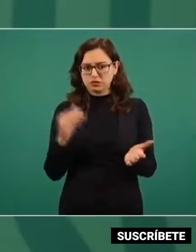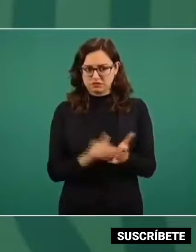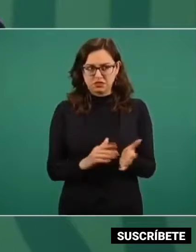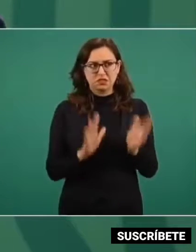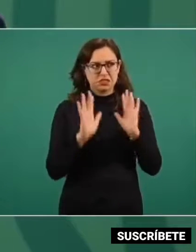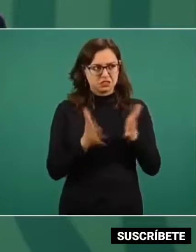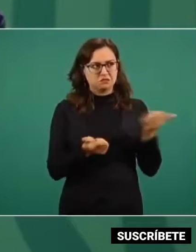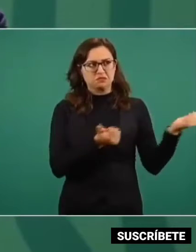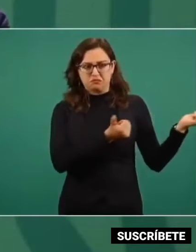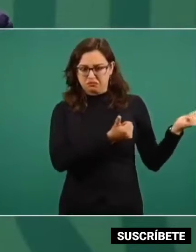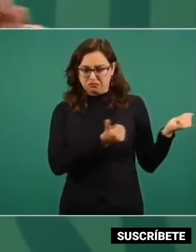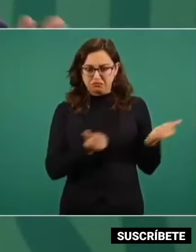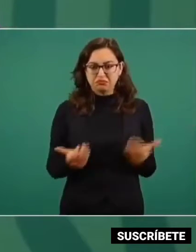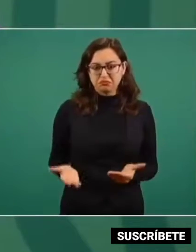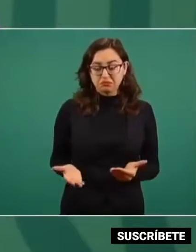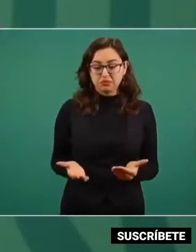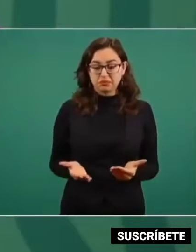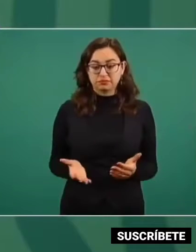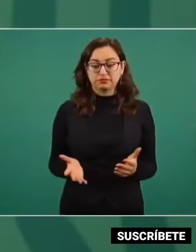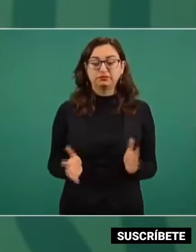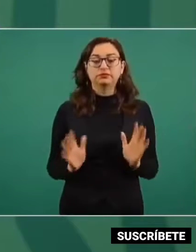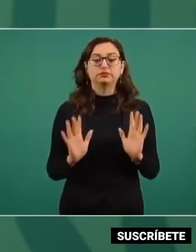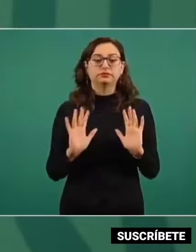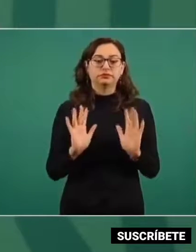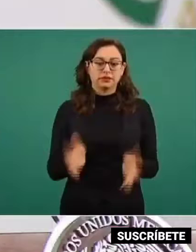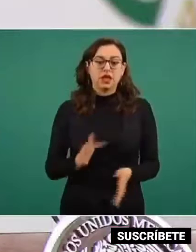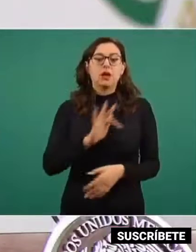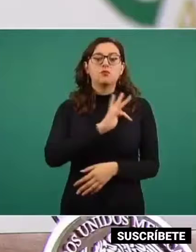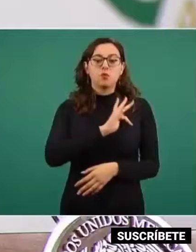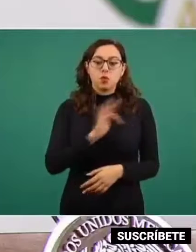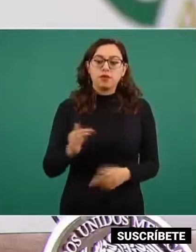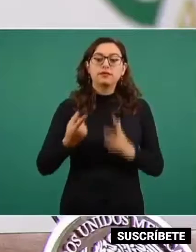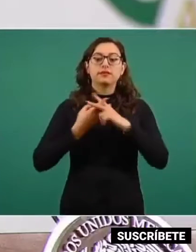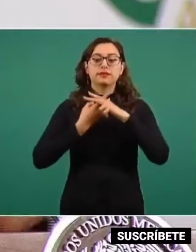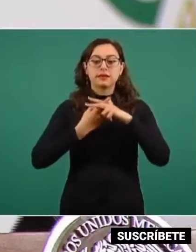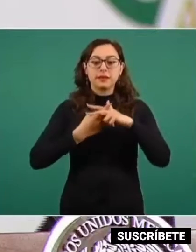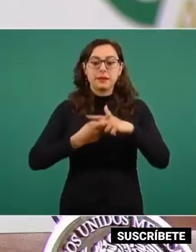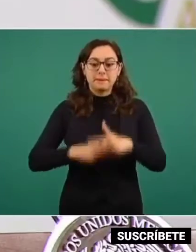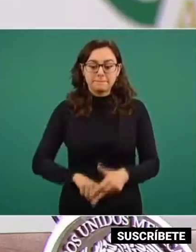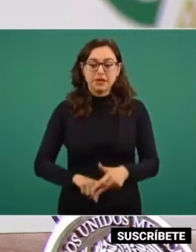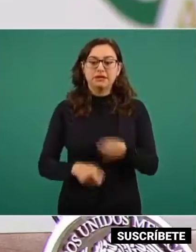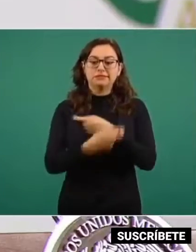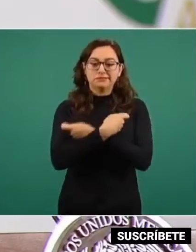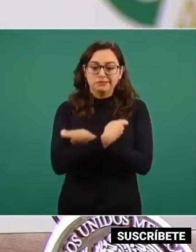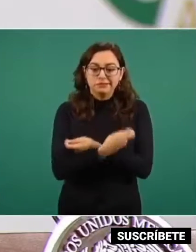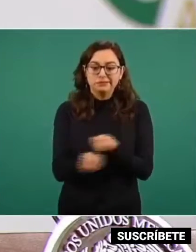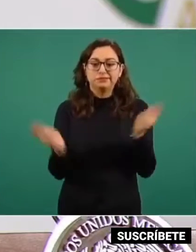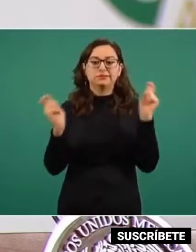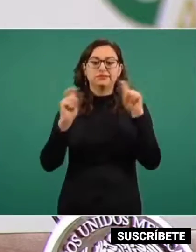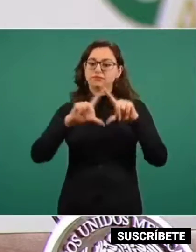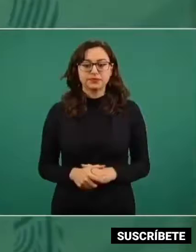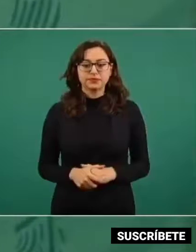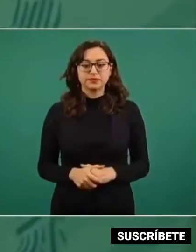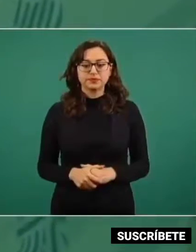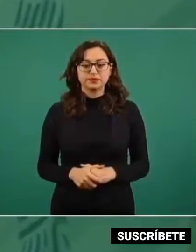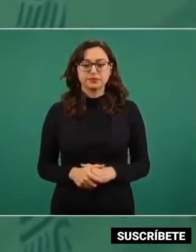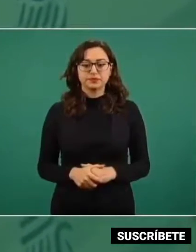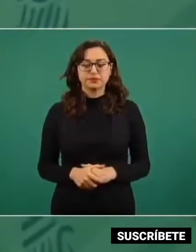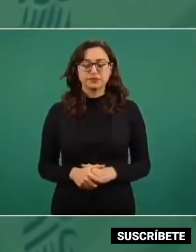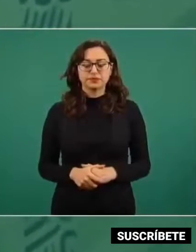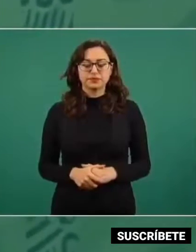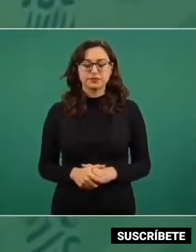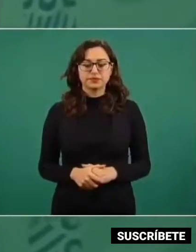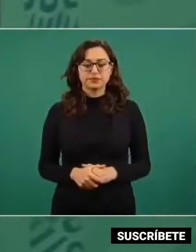ya la distribución abarcará a todo el país. Ya